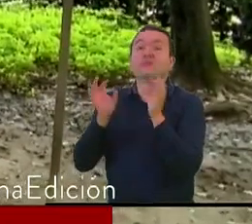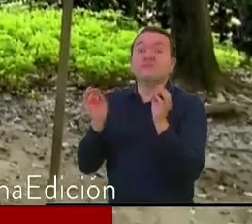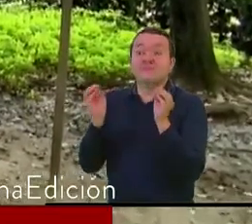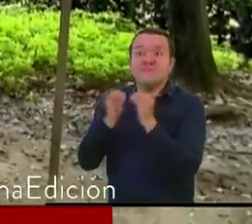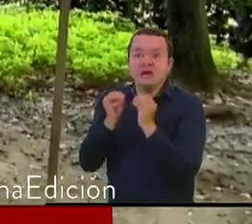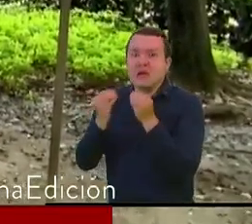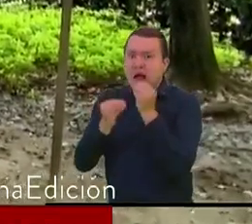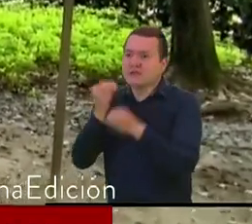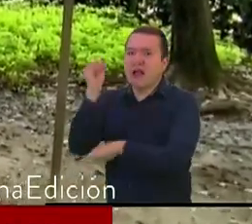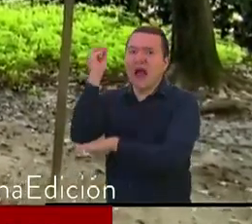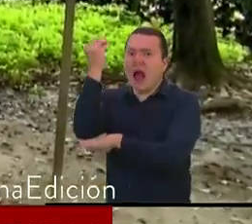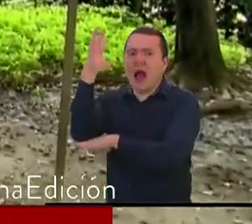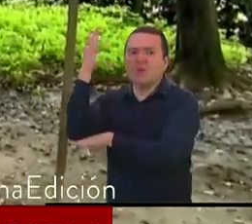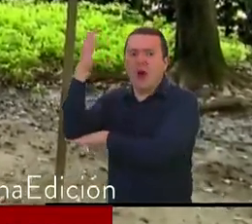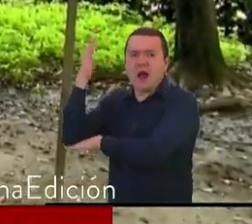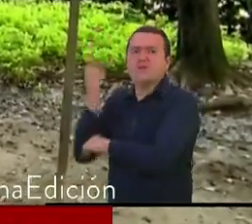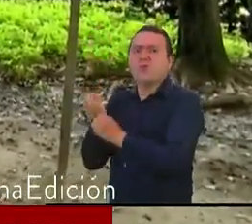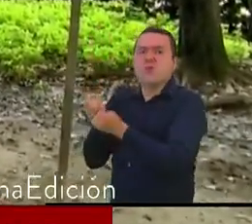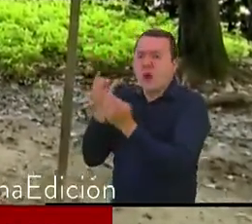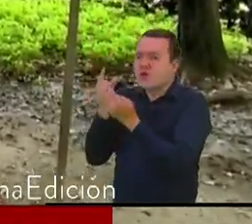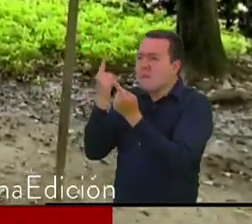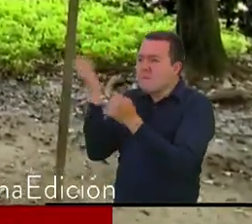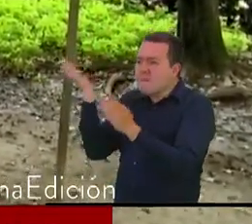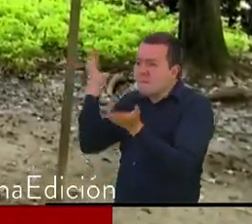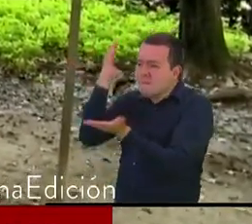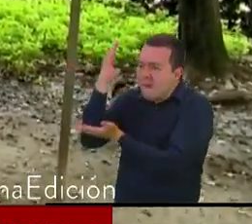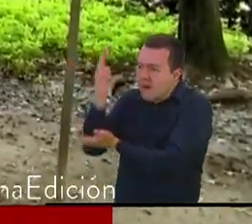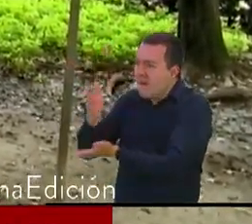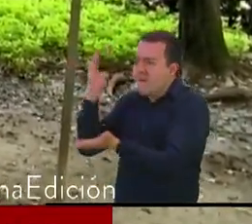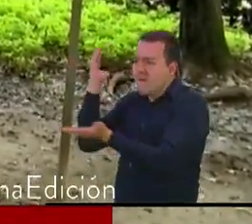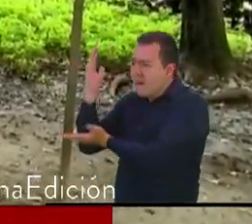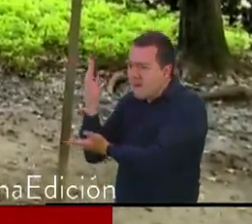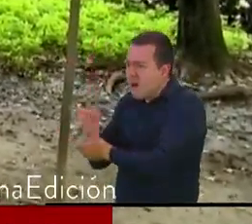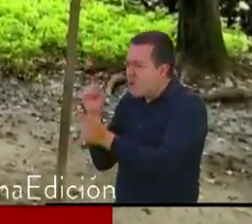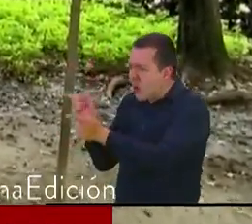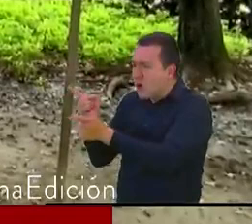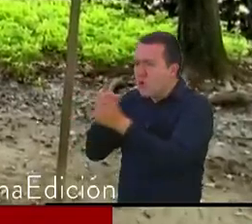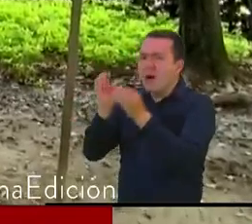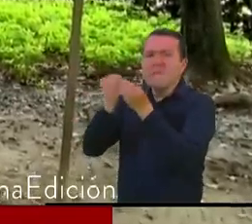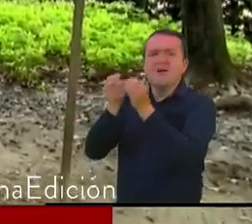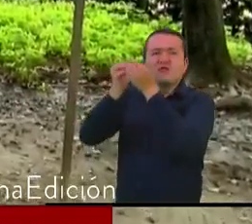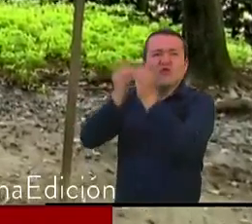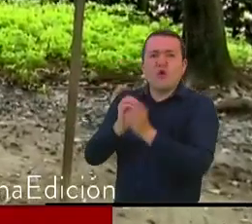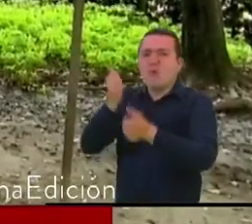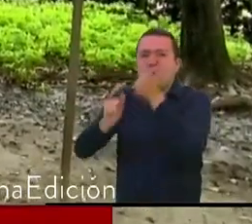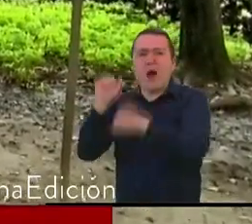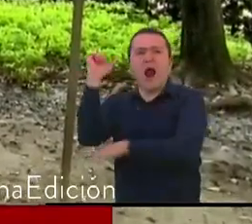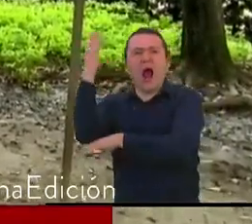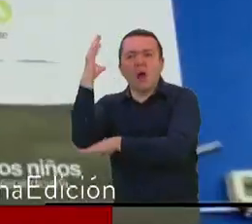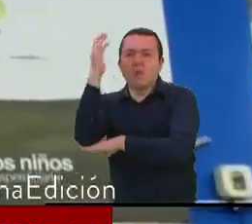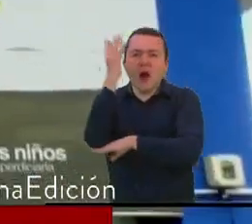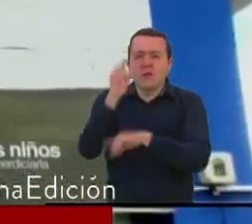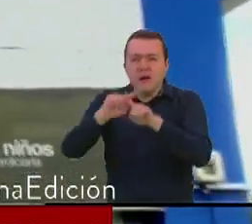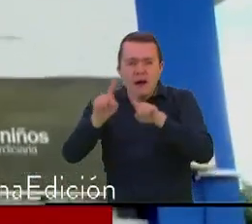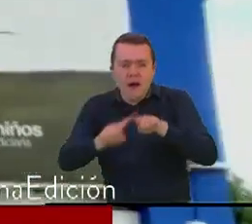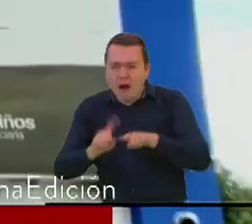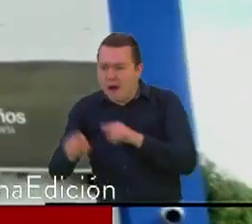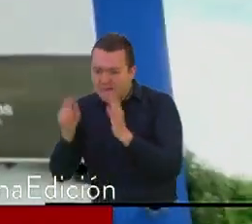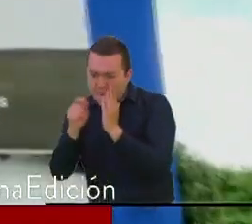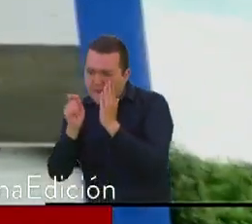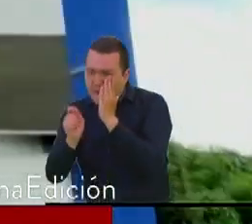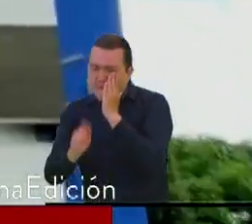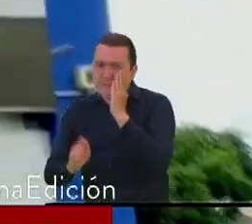especie por especie, y se cuantifica de qué magnitud fue el daño, y asimismo será la sanción y asimismo será el proceso judicial. El finquero